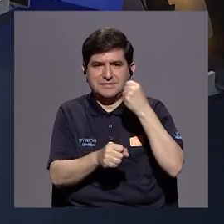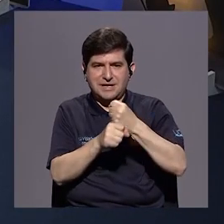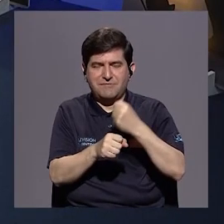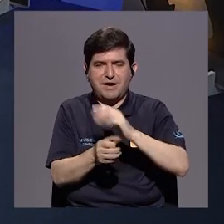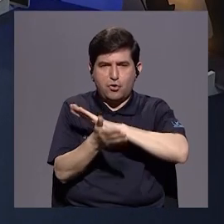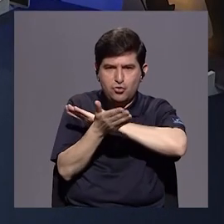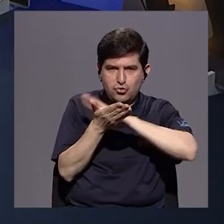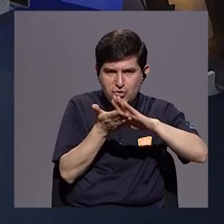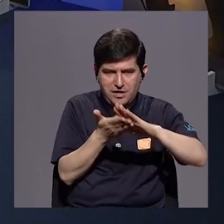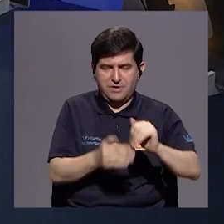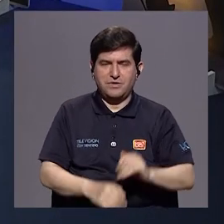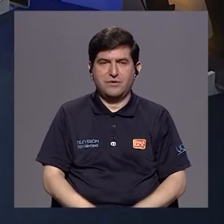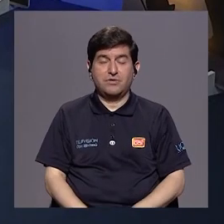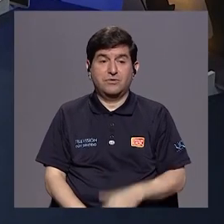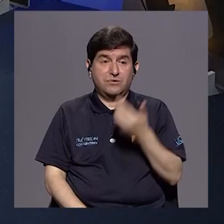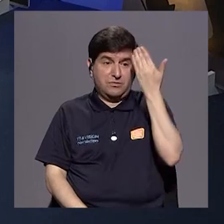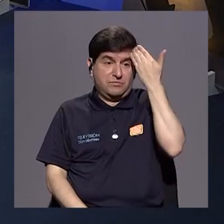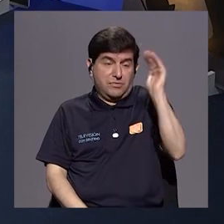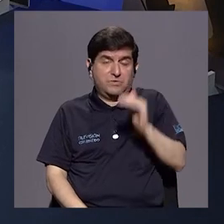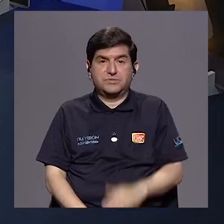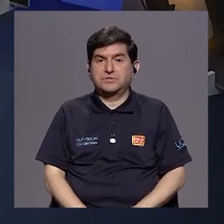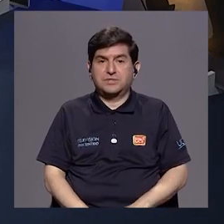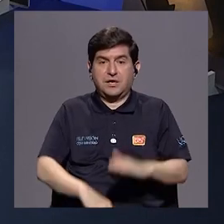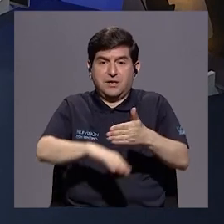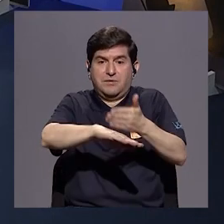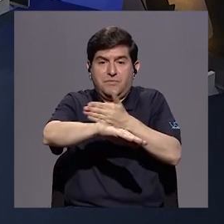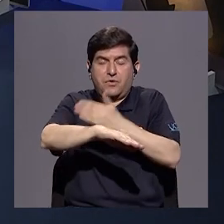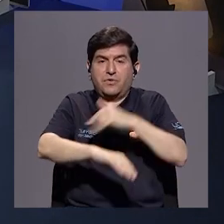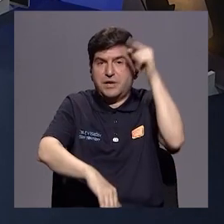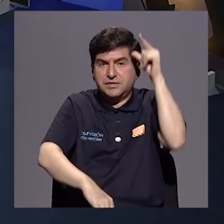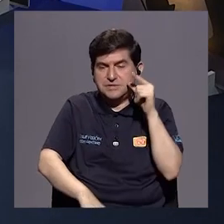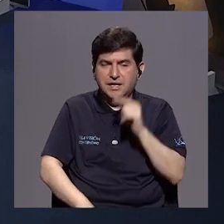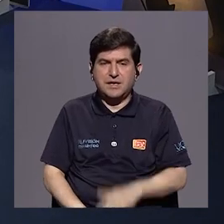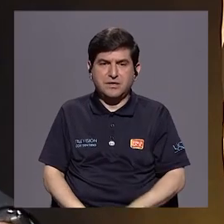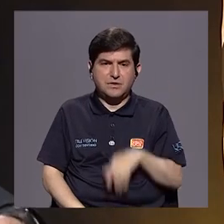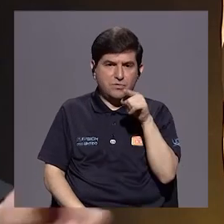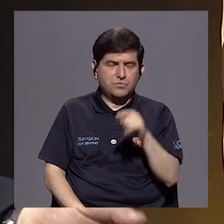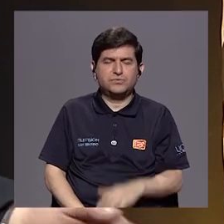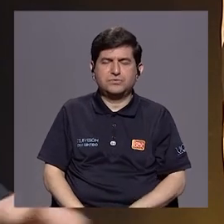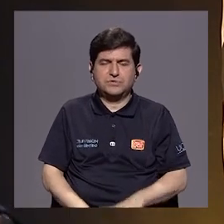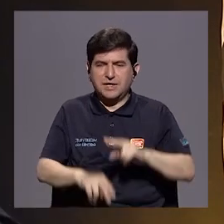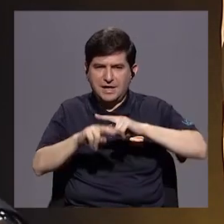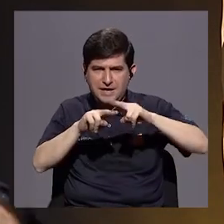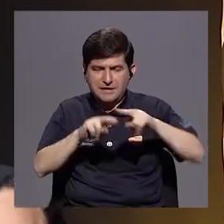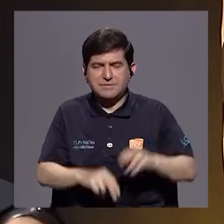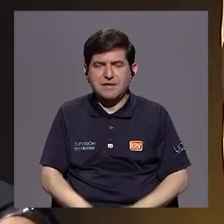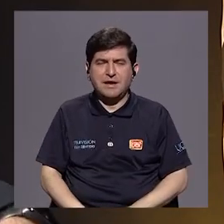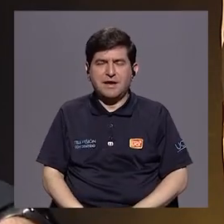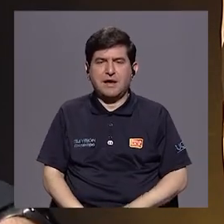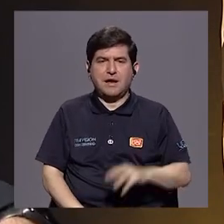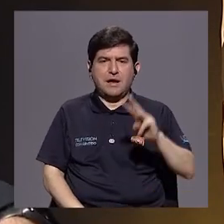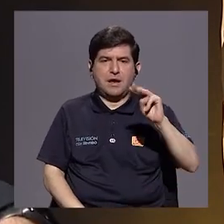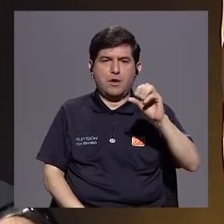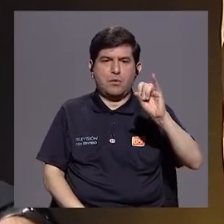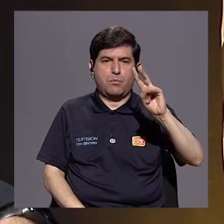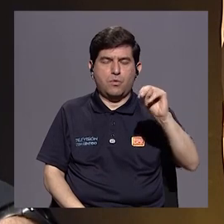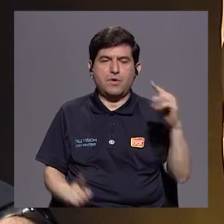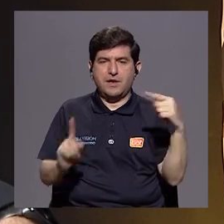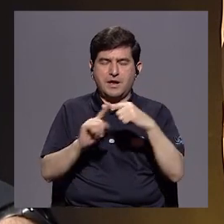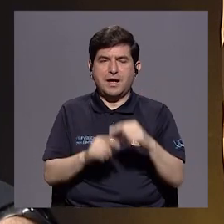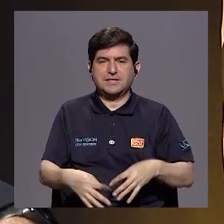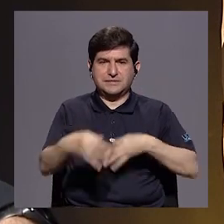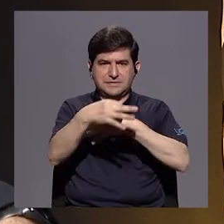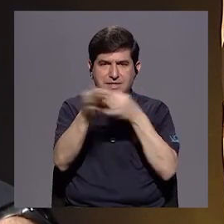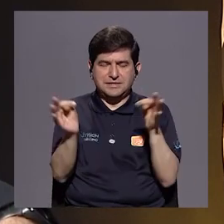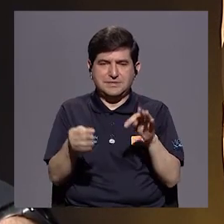y deseen yo no sé cómo voy a recuperar limón si usted atraviesa en el ferrocarril entre móvil y el taller central de limón